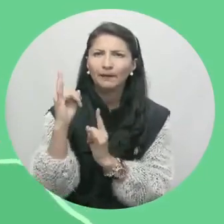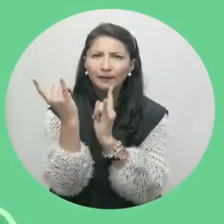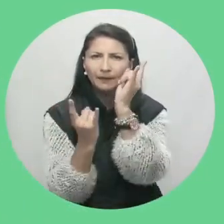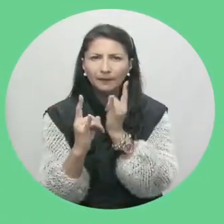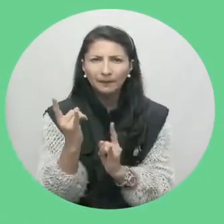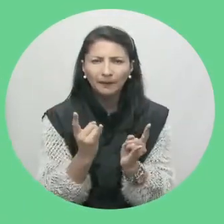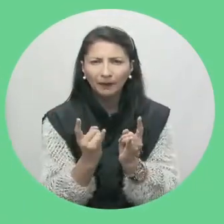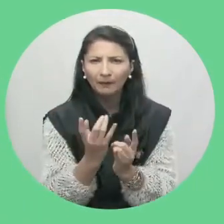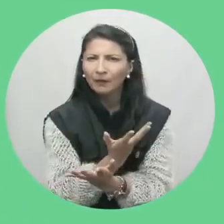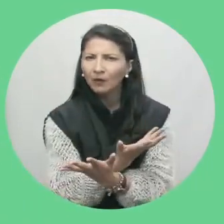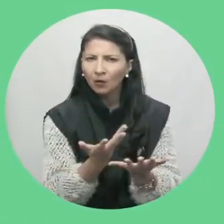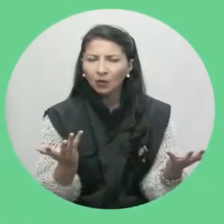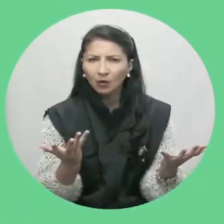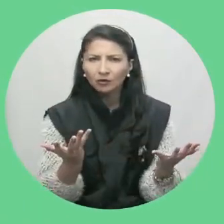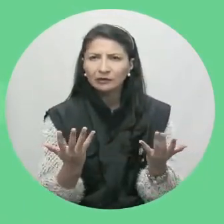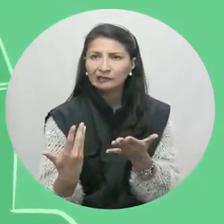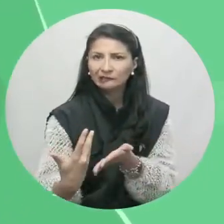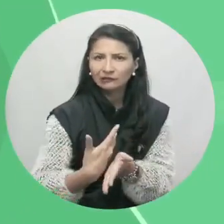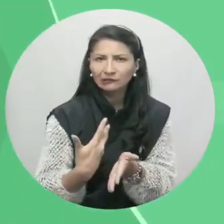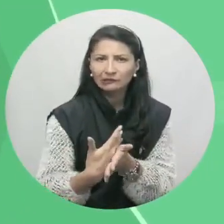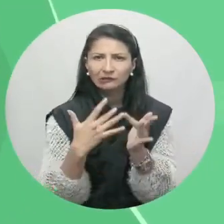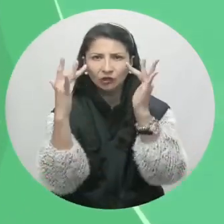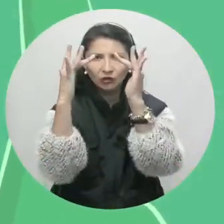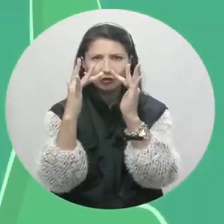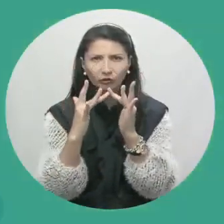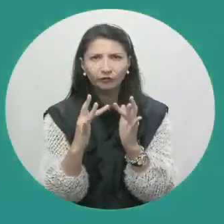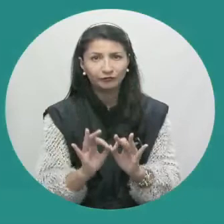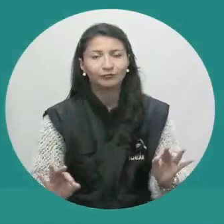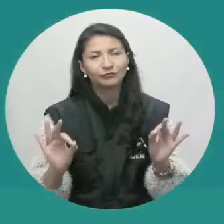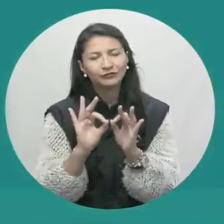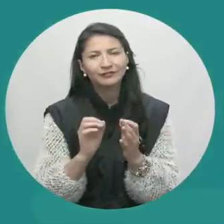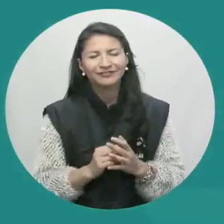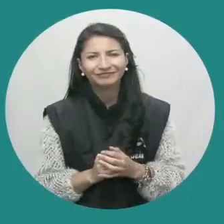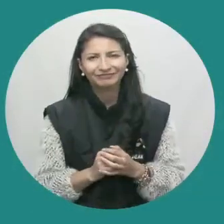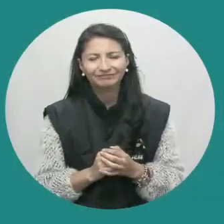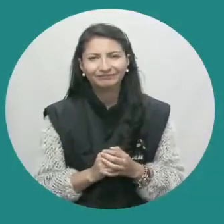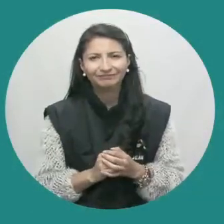real, detallada, satelital, recomendaciones